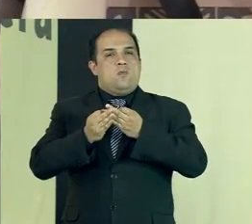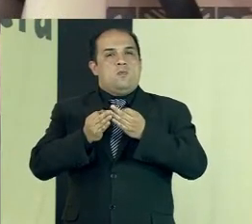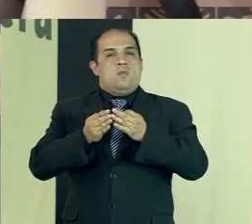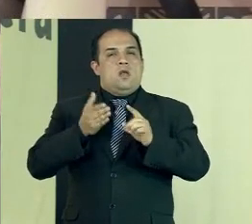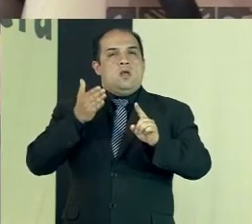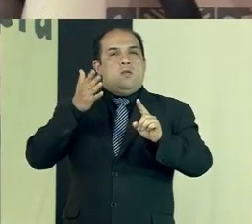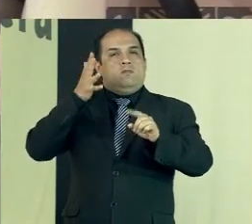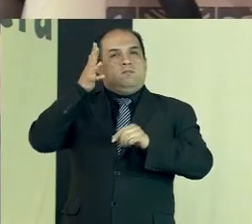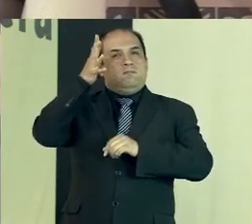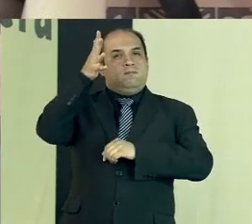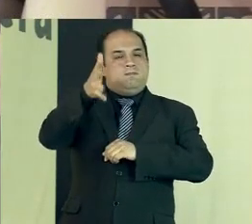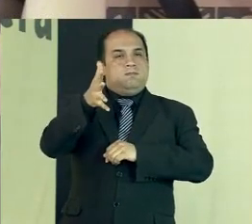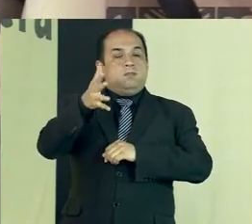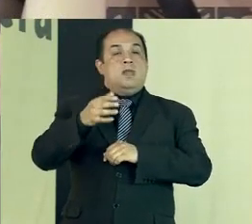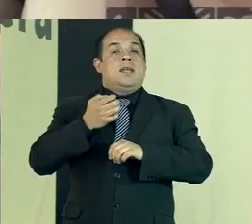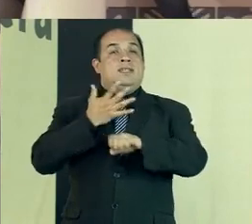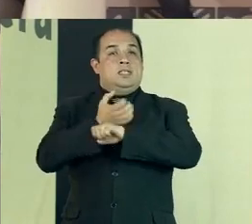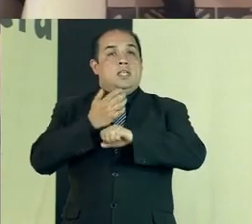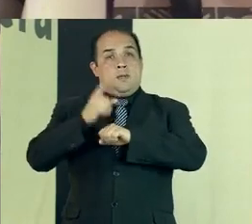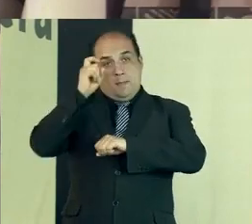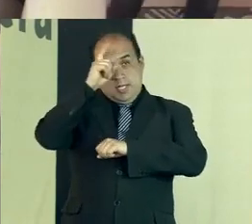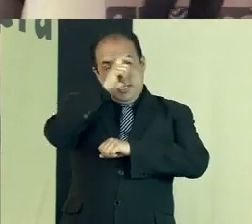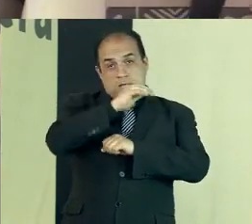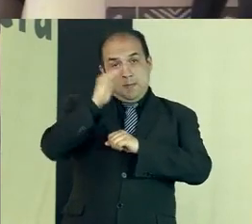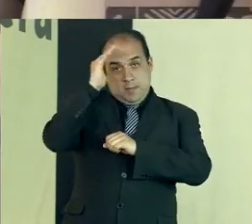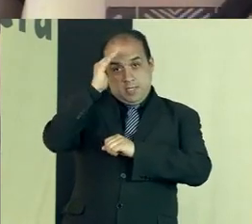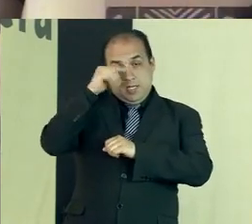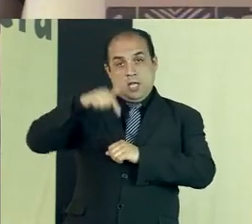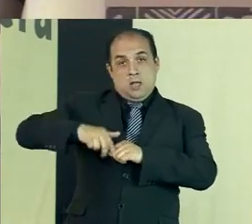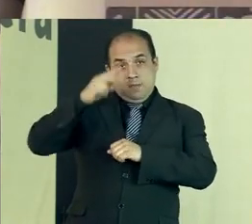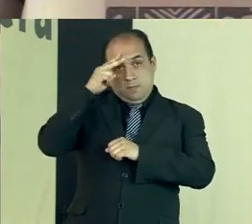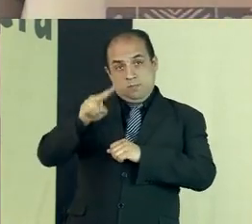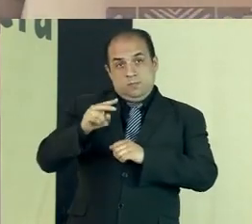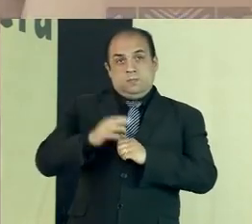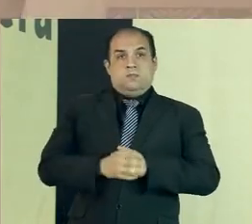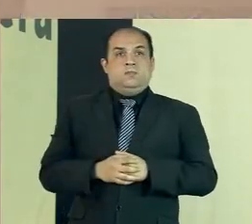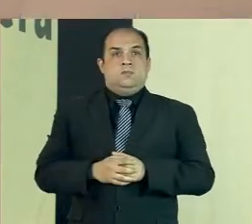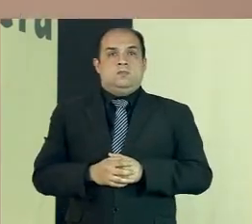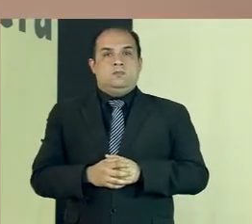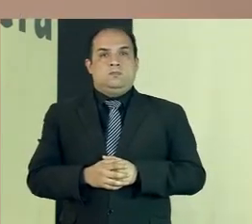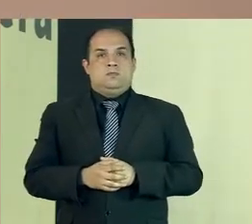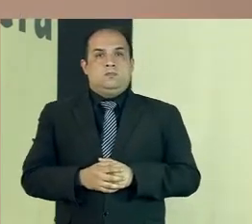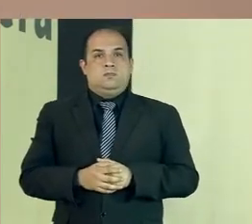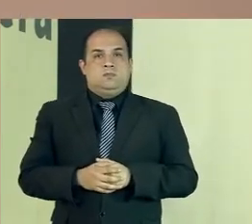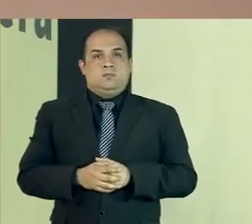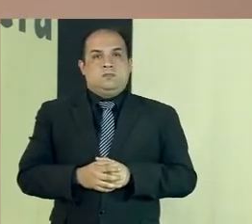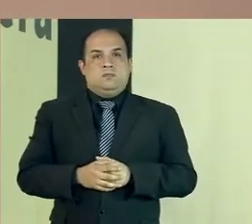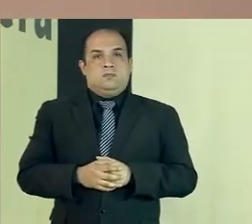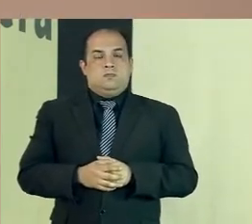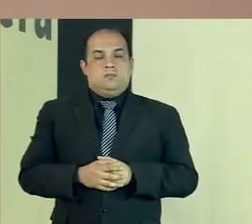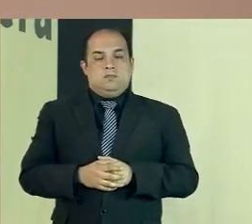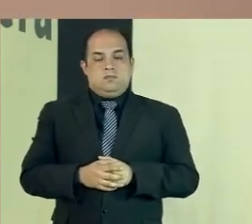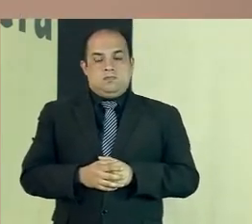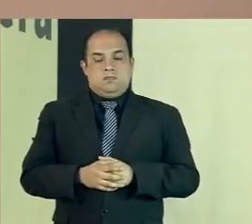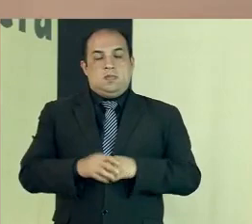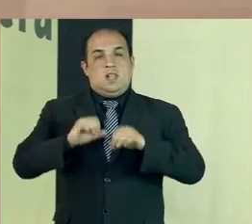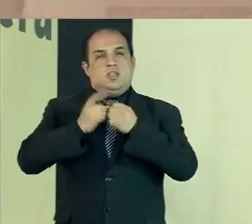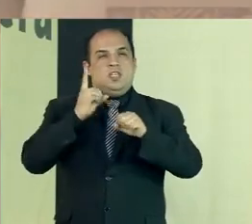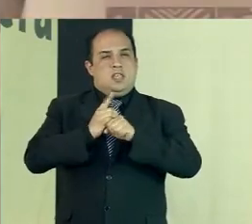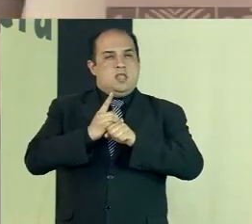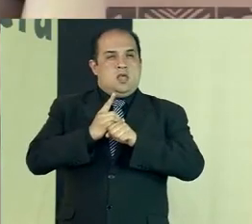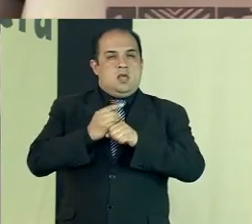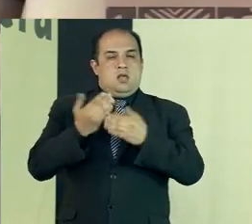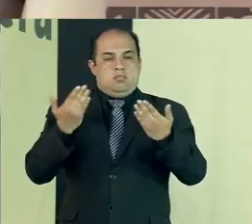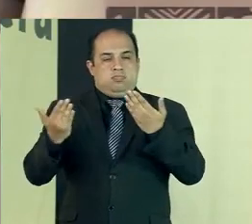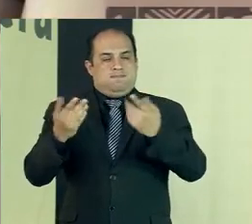que en eeuu es mucho más difícil de pensar que en méxico no es que las sociedades